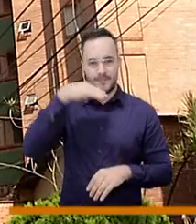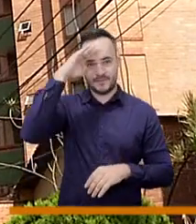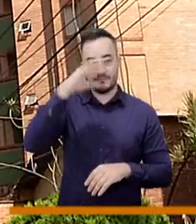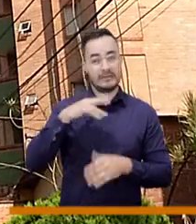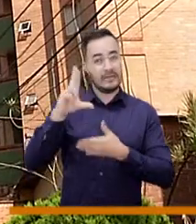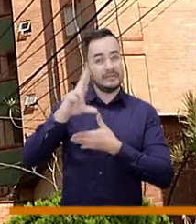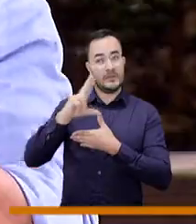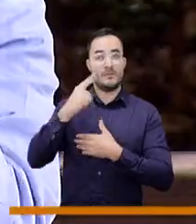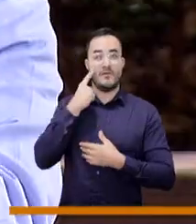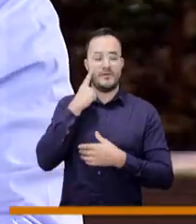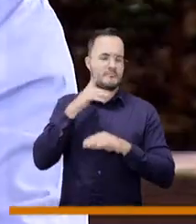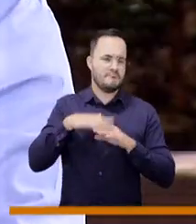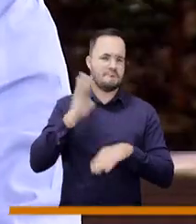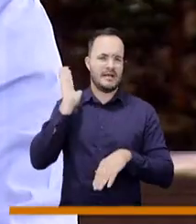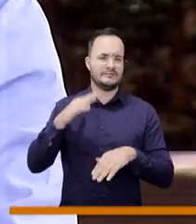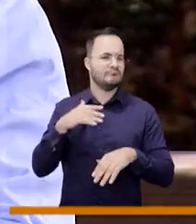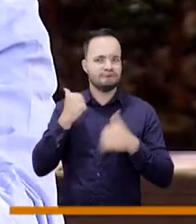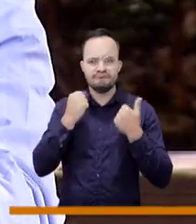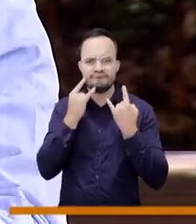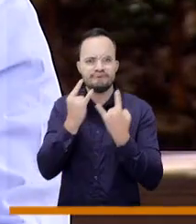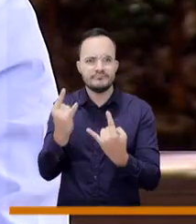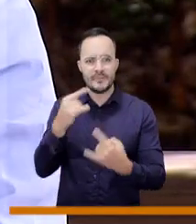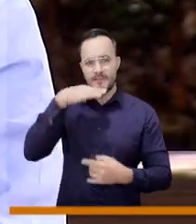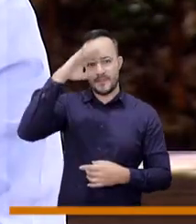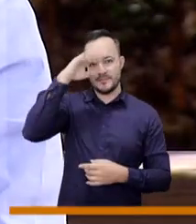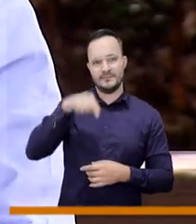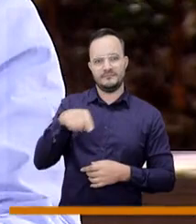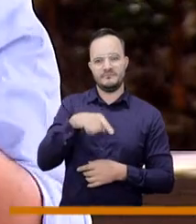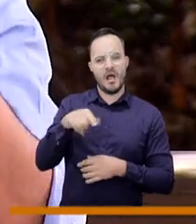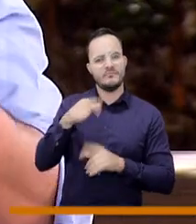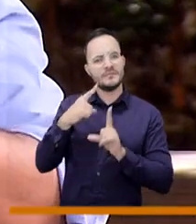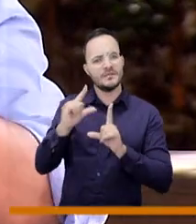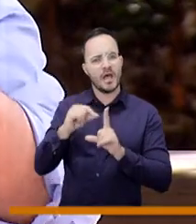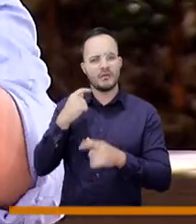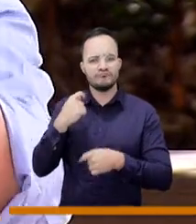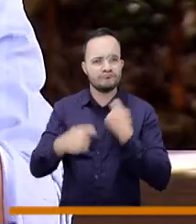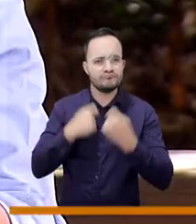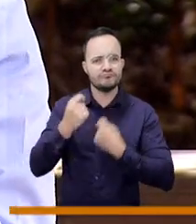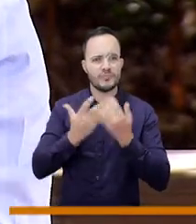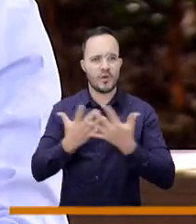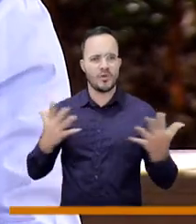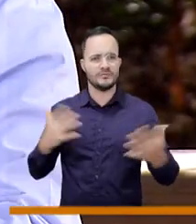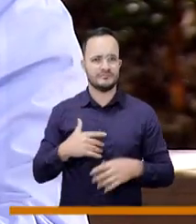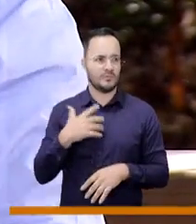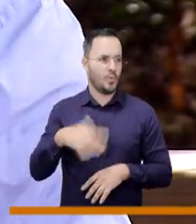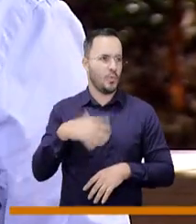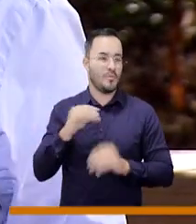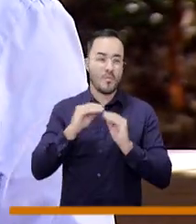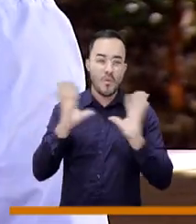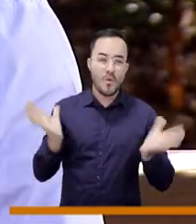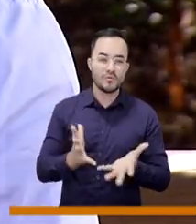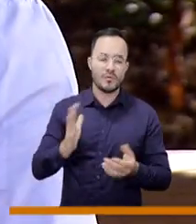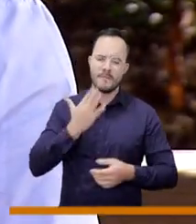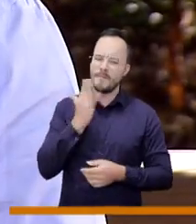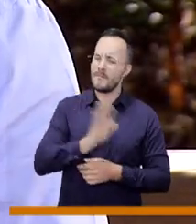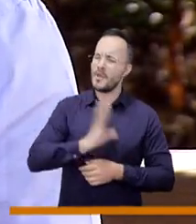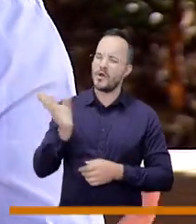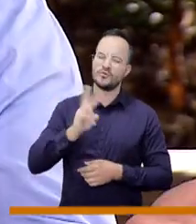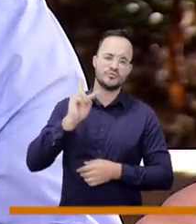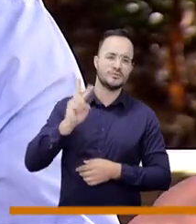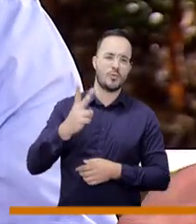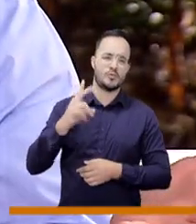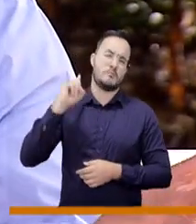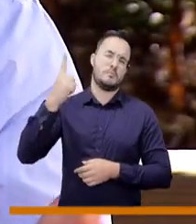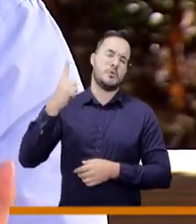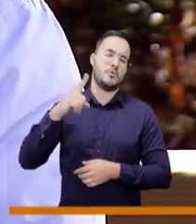la segunda ciudad más atractiva para los nómadas digitales. Somos la décima ciudad en el mundo más atractiva para los nómadas digitales.